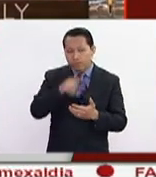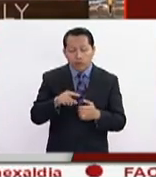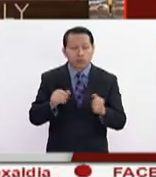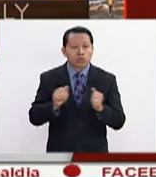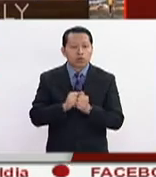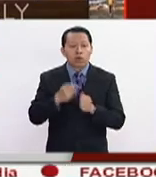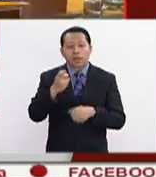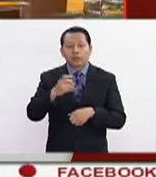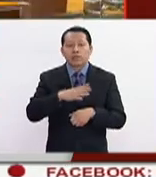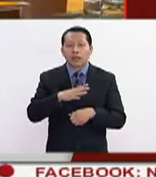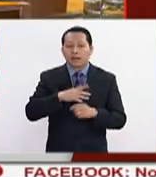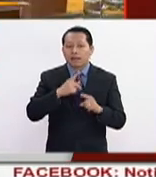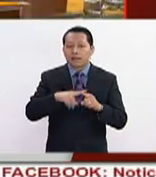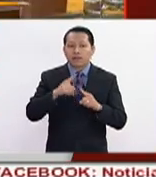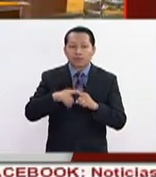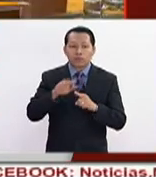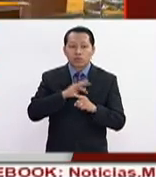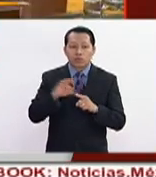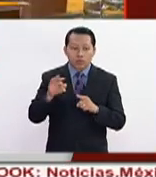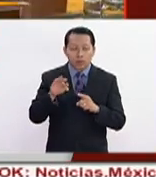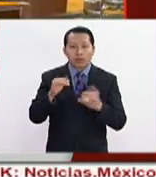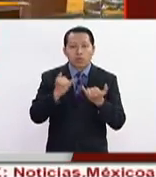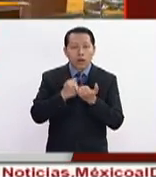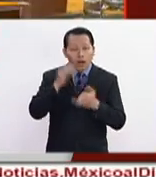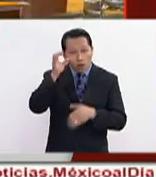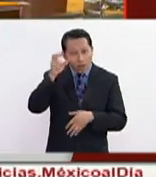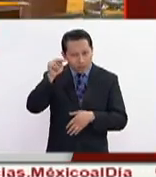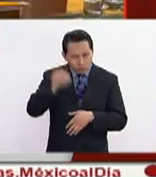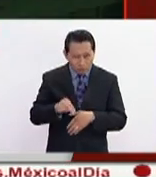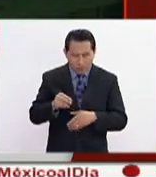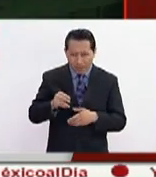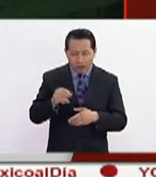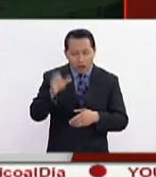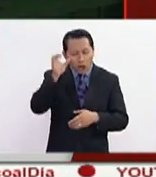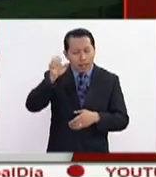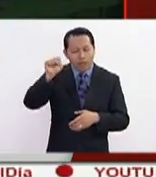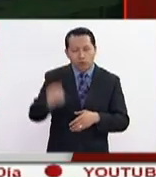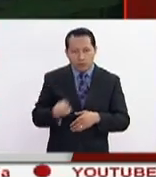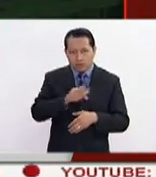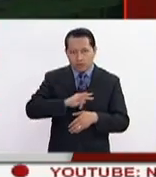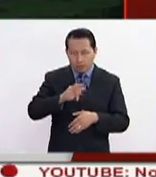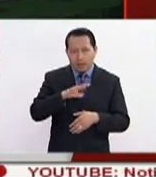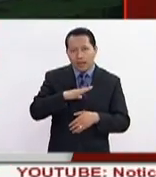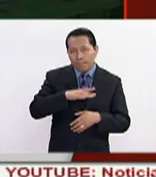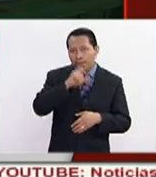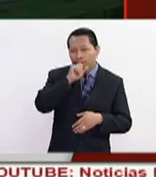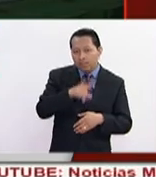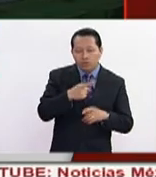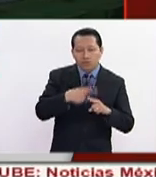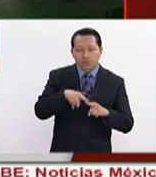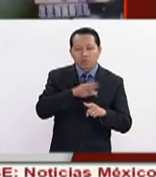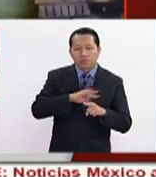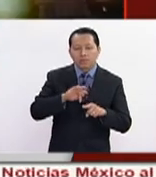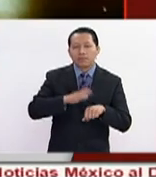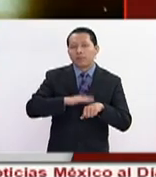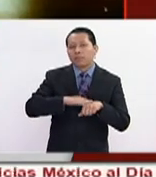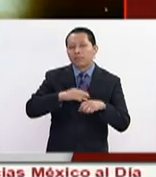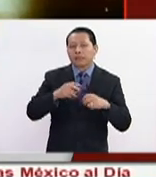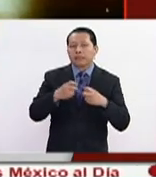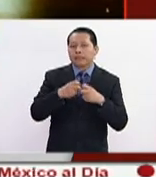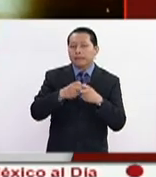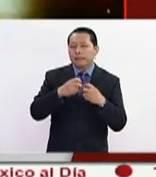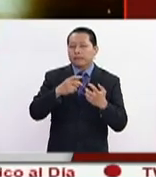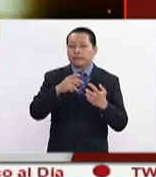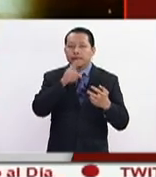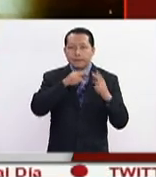ello, los ejercicios militares con Corea del Sur, que eso ha provocado que las tensiones sigan incrementando.